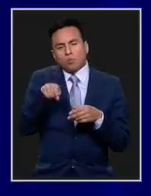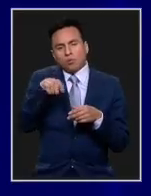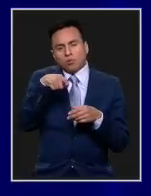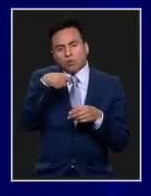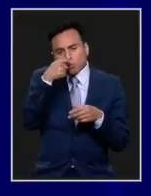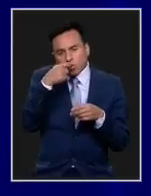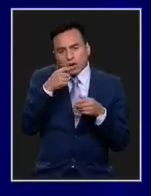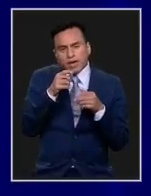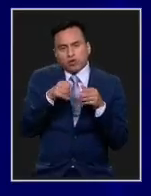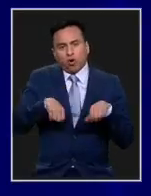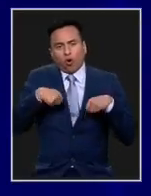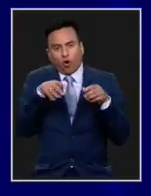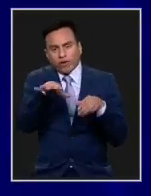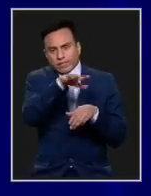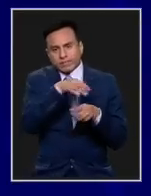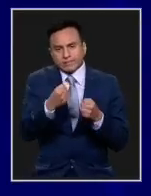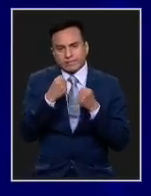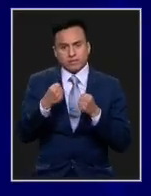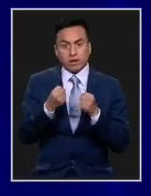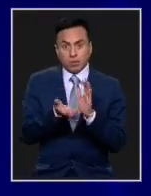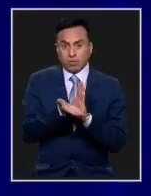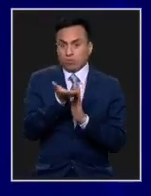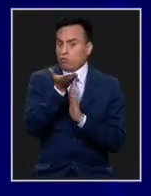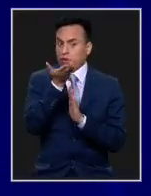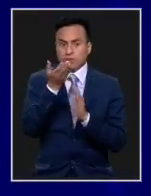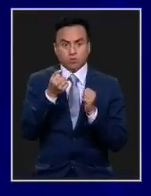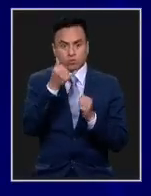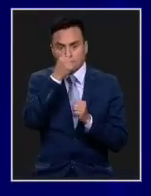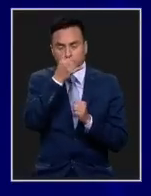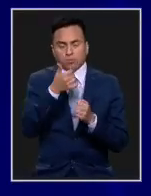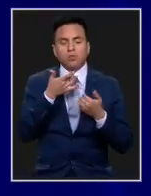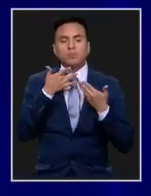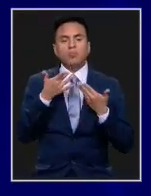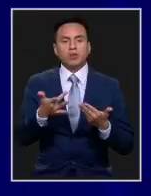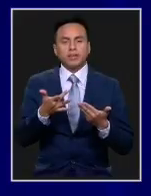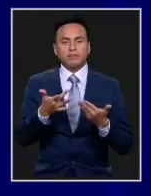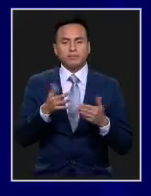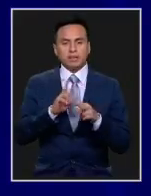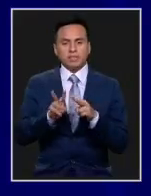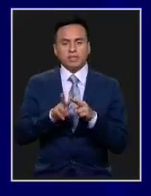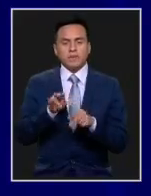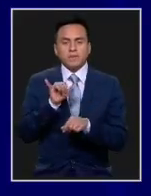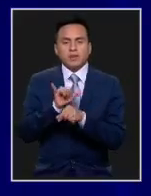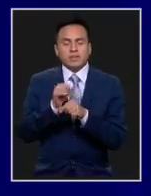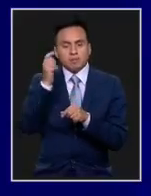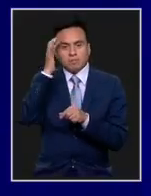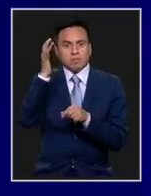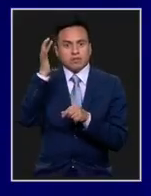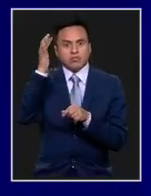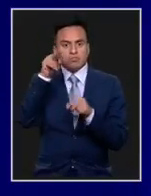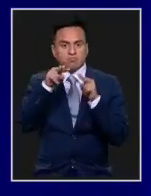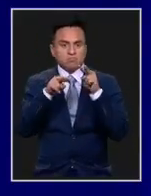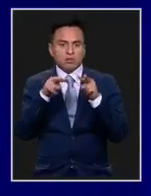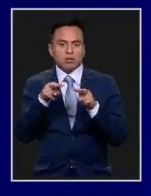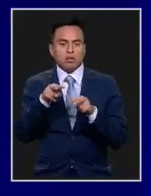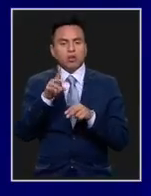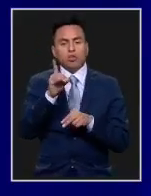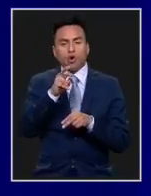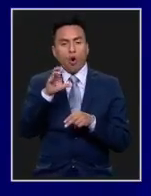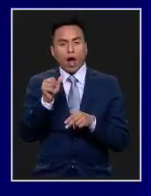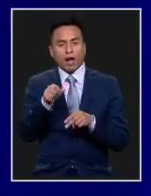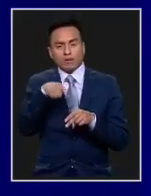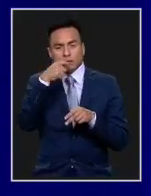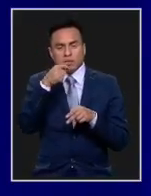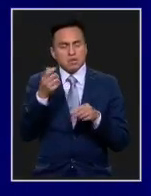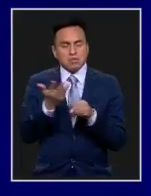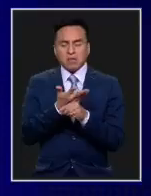drogas entre otros jóvenes y de hecho aumentado con mucha fuerza en el último tiempo porque se ha generado la falsa percepción de que la droga a nuestros jóvenes no